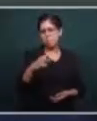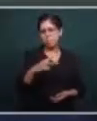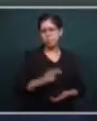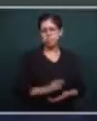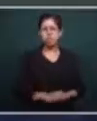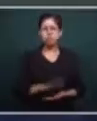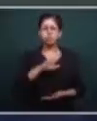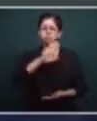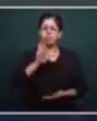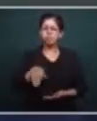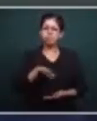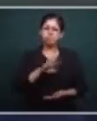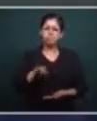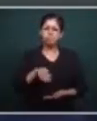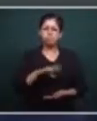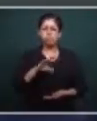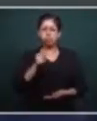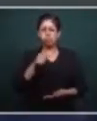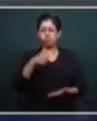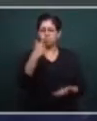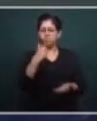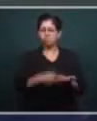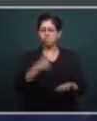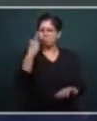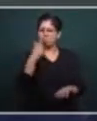están graves,